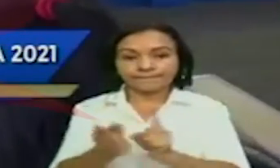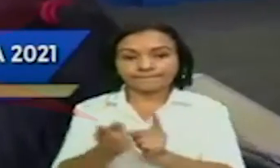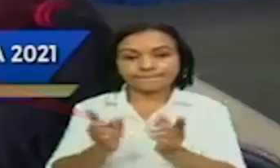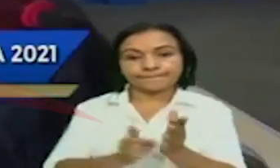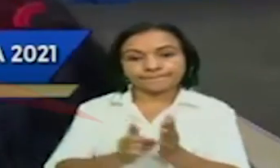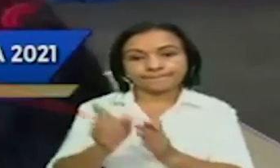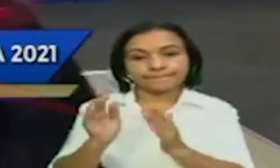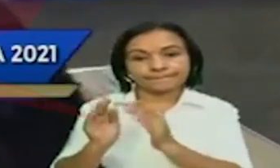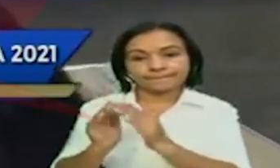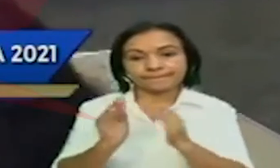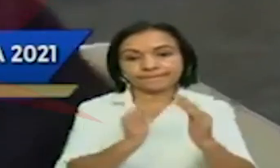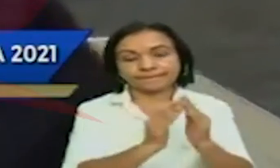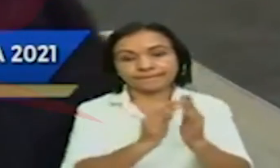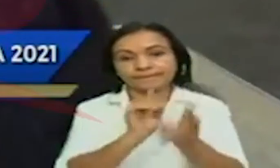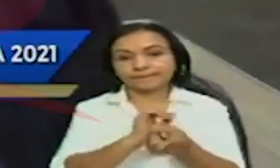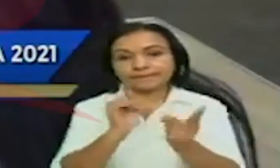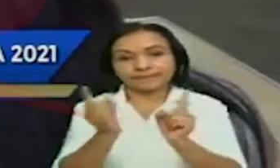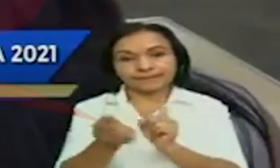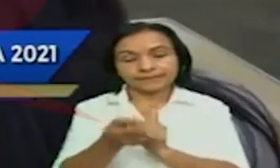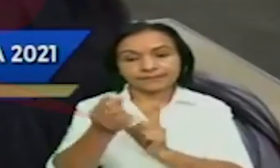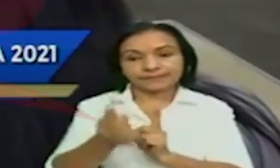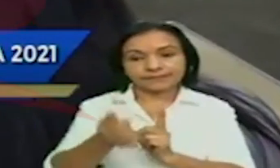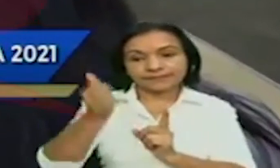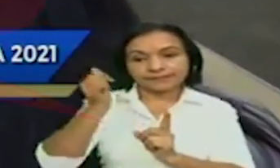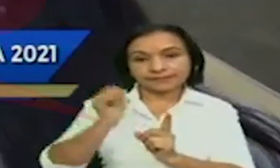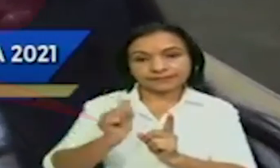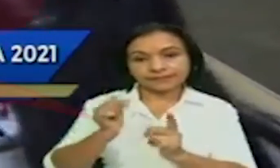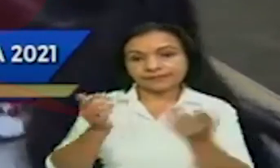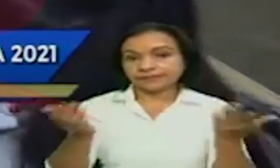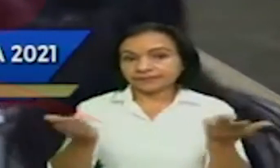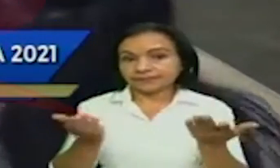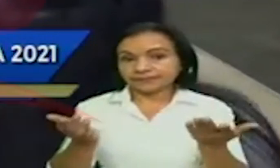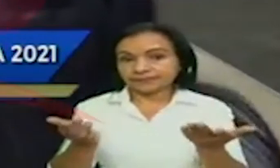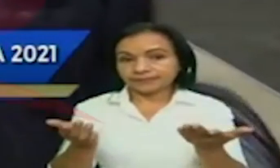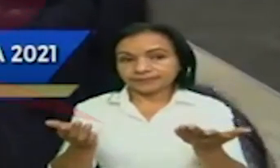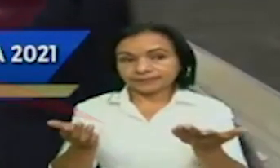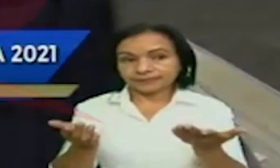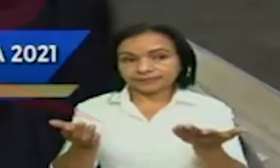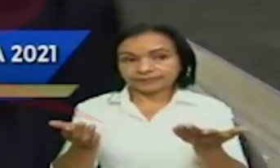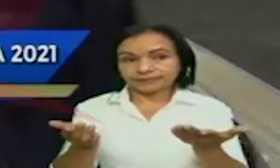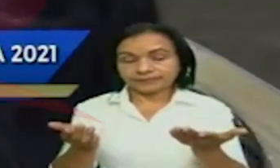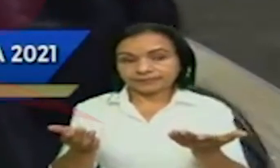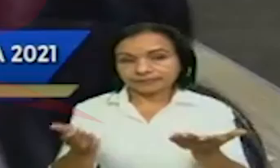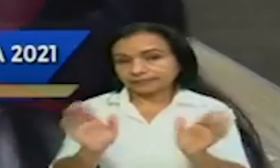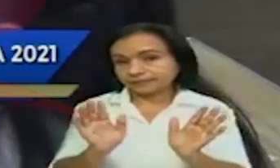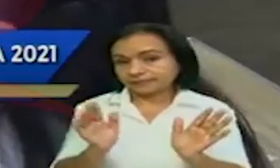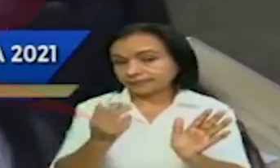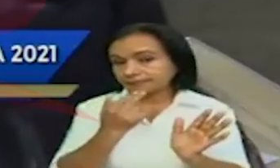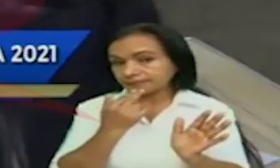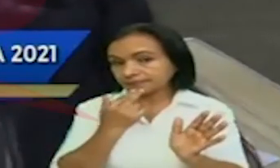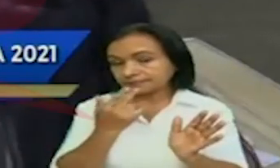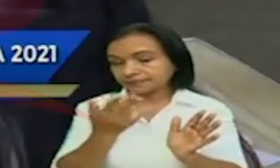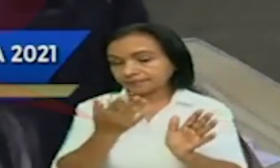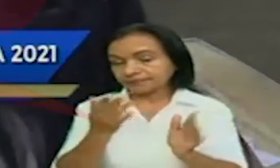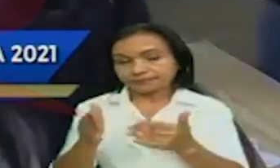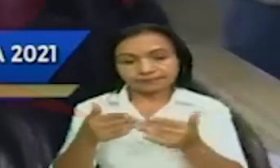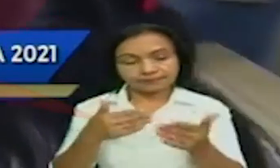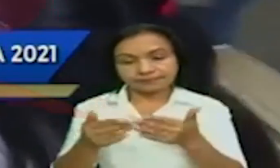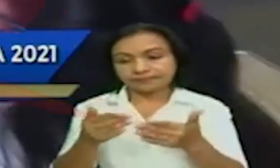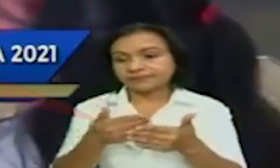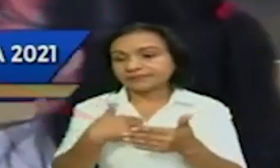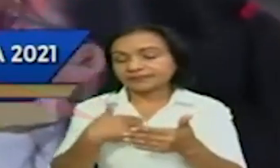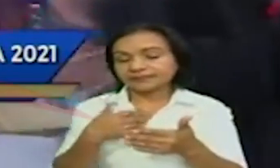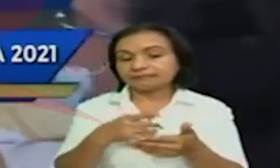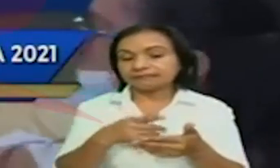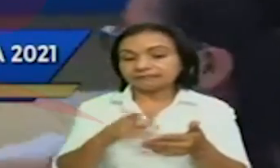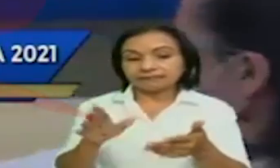si los cambios se dieron o si hay algo para que ellos puedan hacer sus cambios, ¿verdad? El siguiente paso, según el calendario, es la